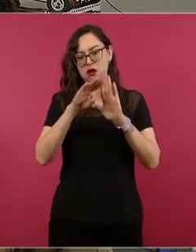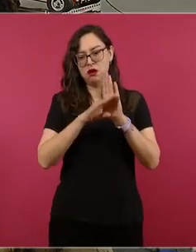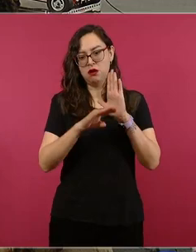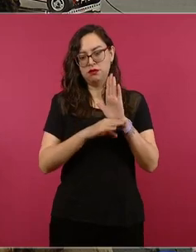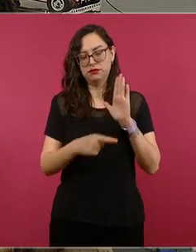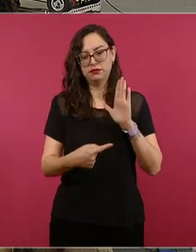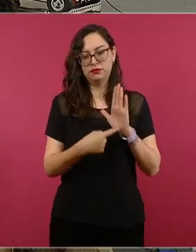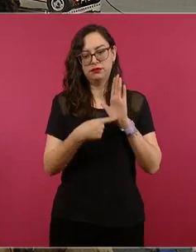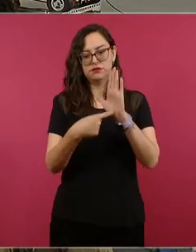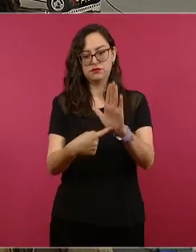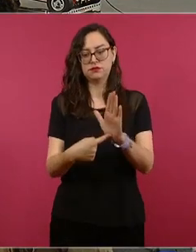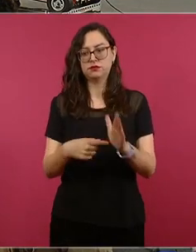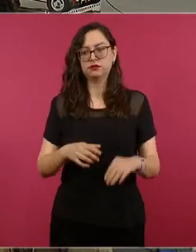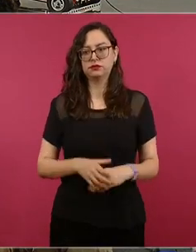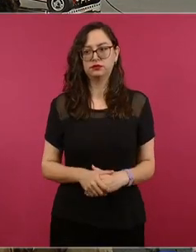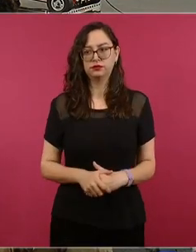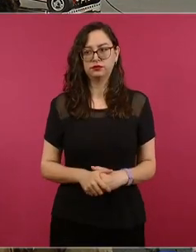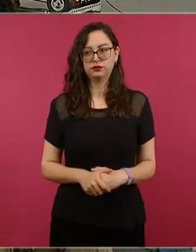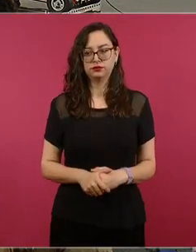de Tamaulipas.